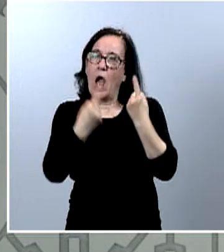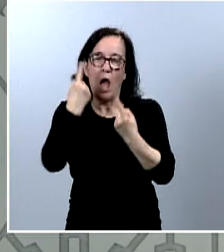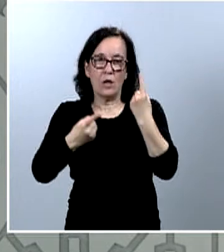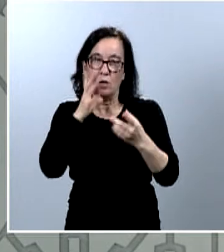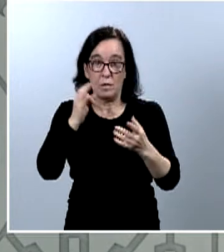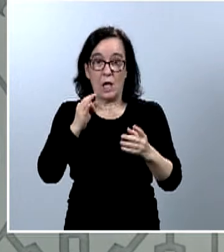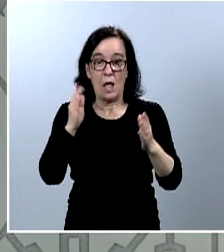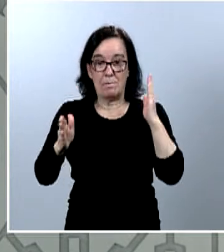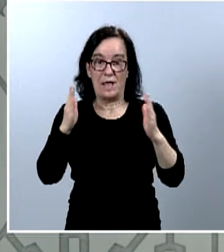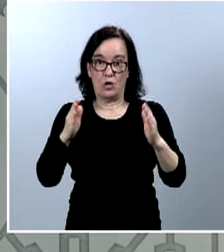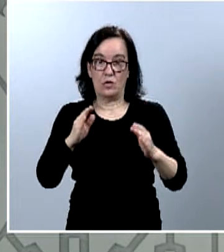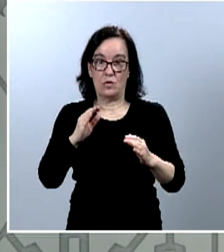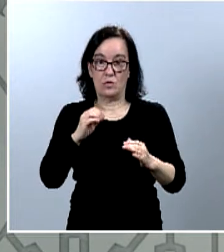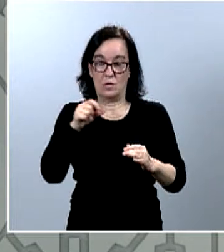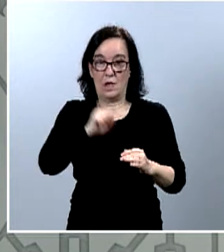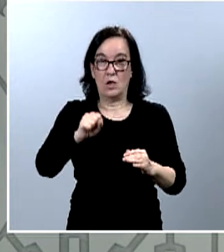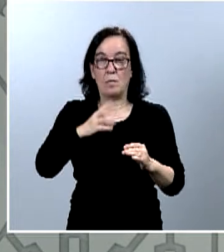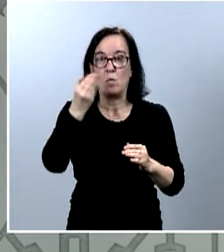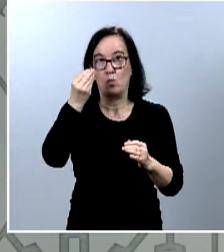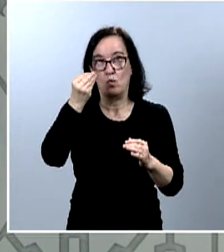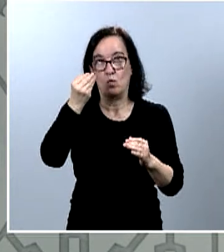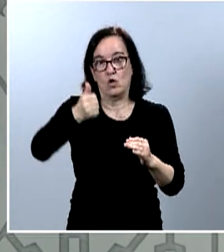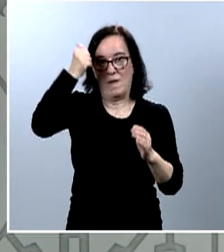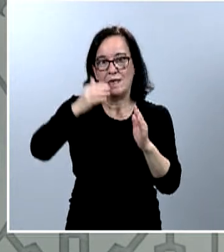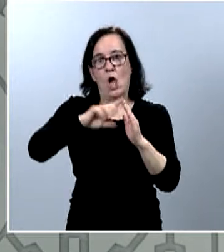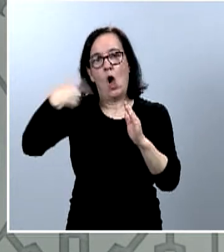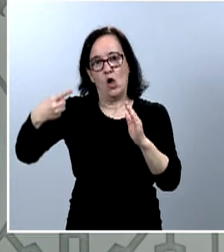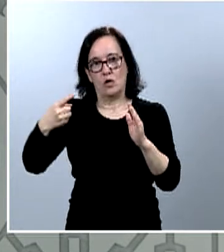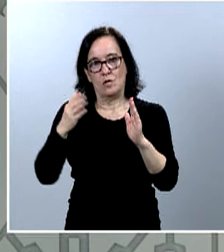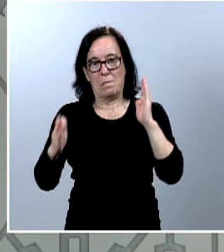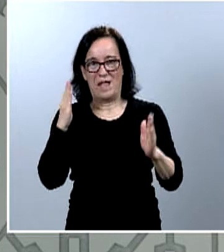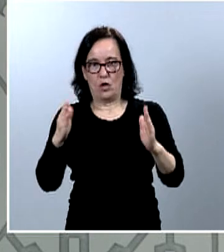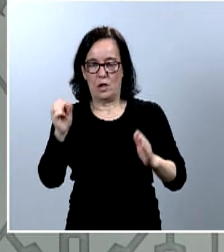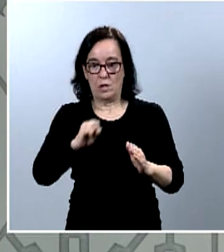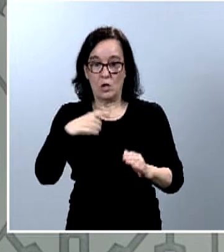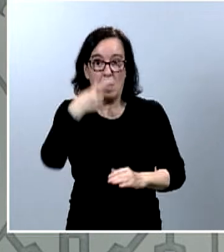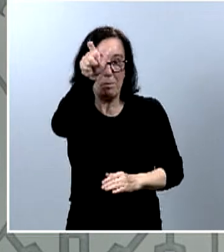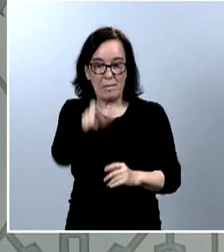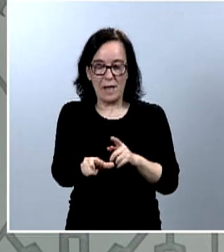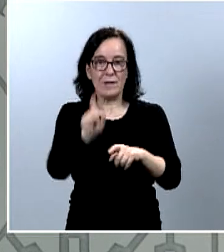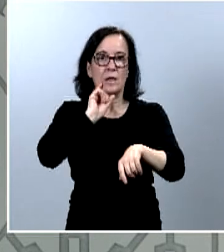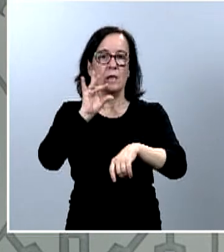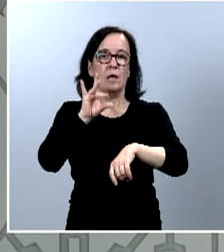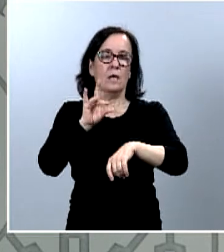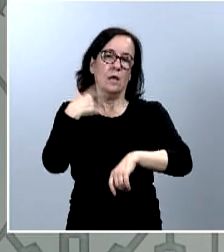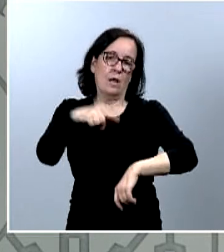mucho más en otros periodos del año. Si tenemos una persona con fiebre,